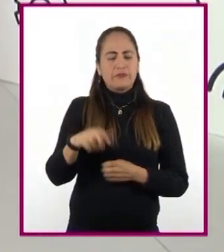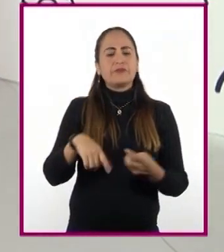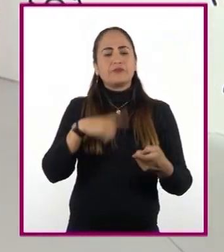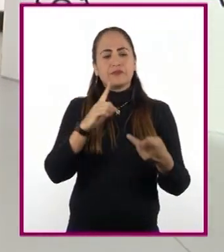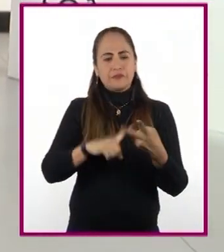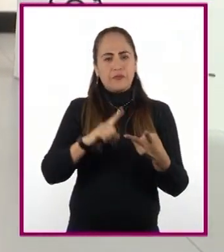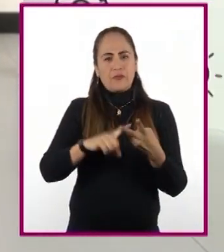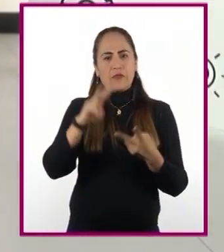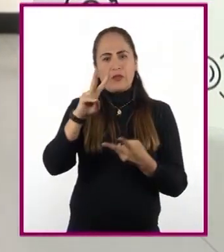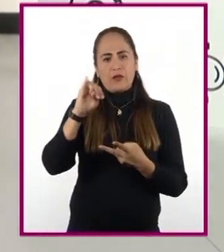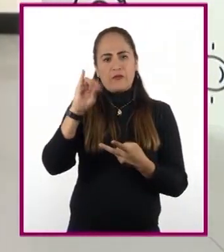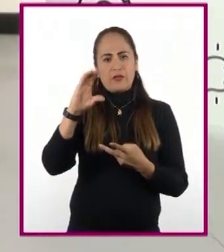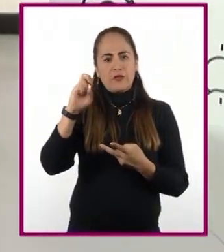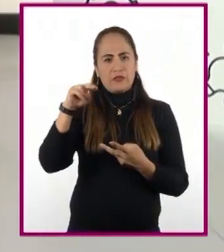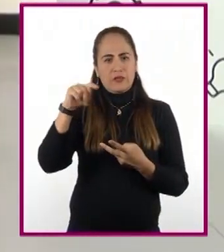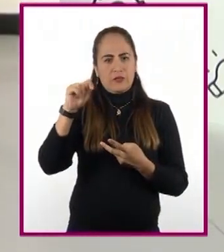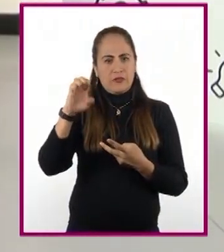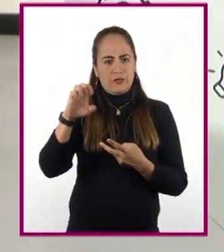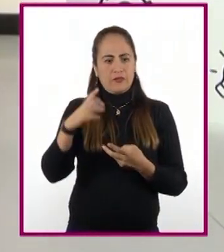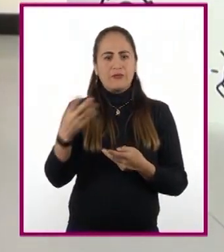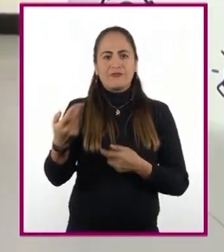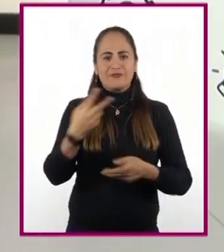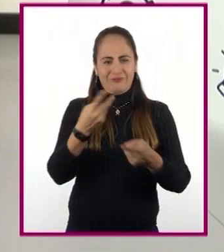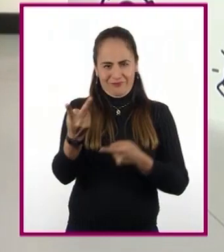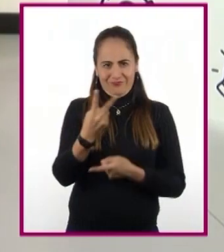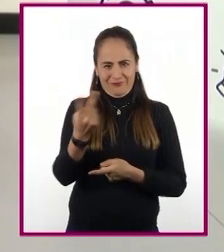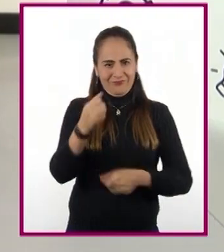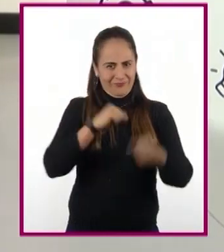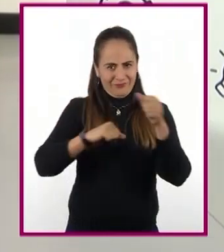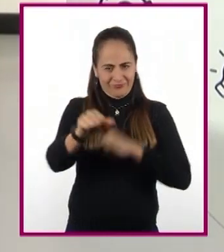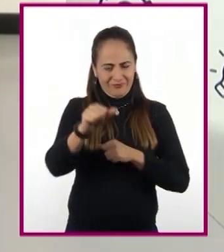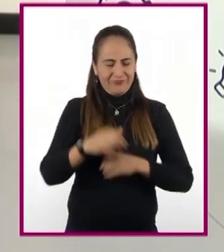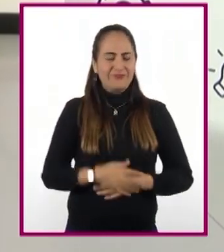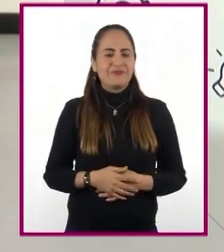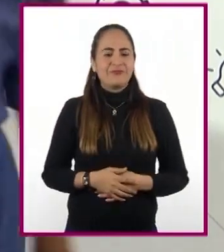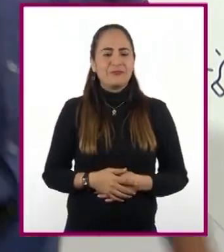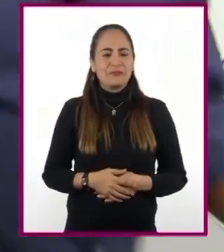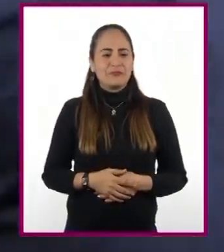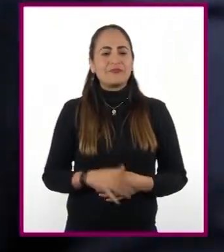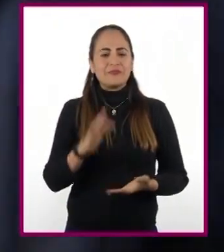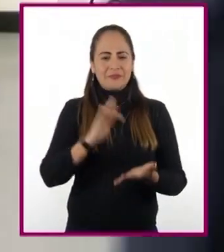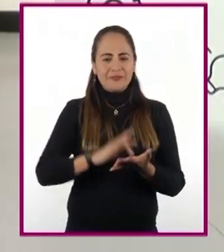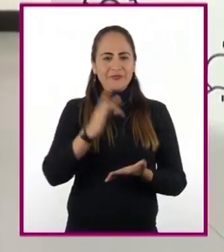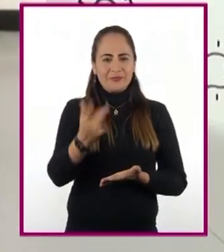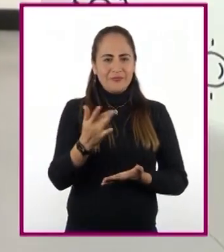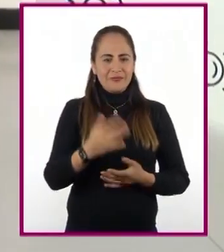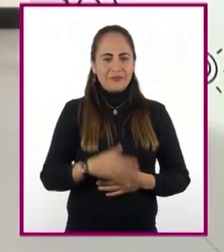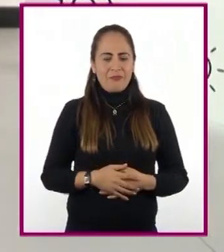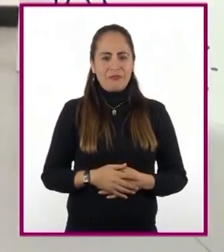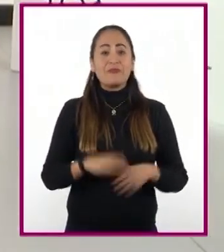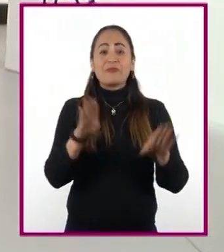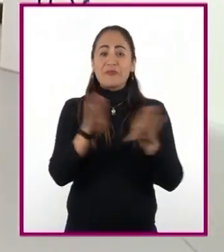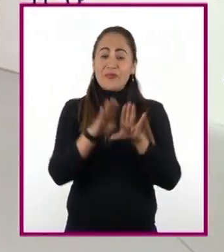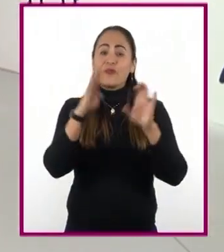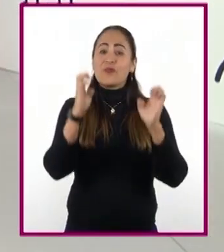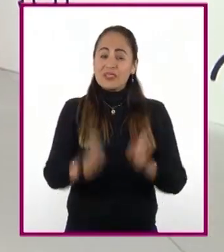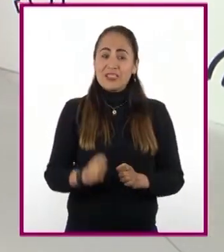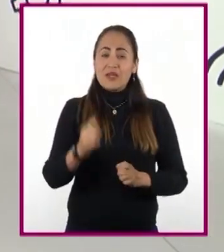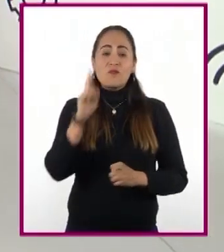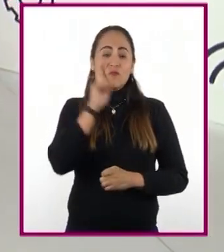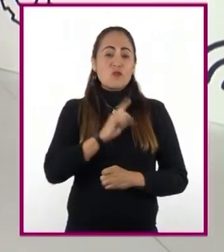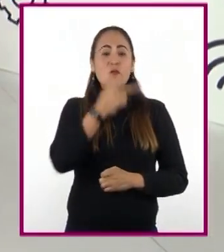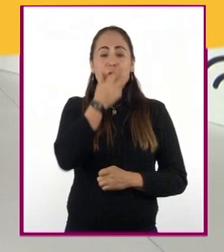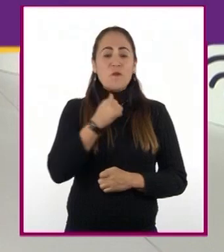profesor Vicente Jorge Salgado. Adelante, profesores. Gracias, Salvador. ¿Cómo están, alumnas y